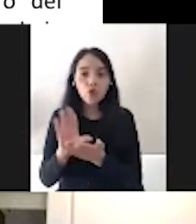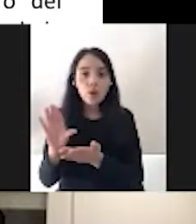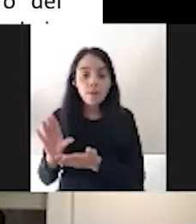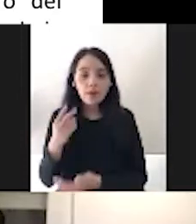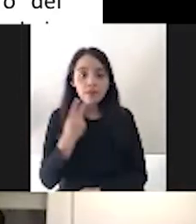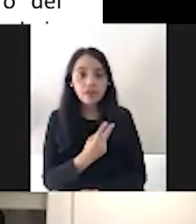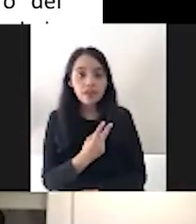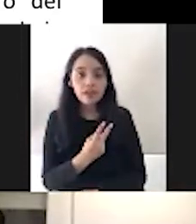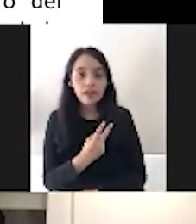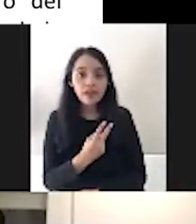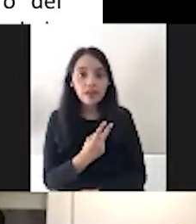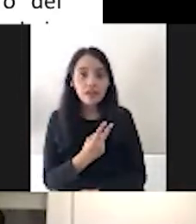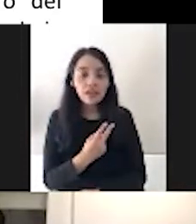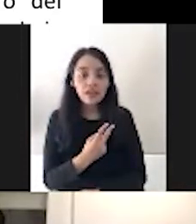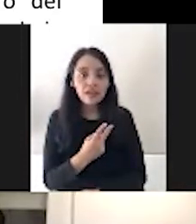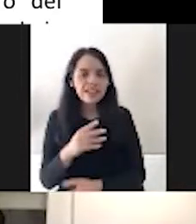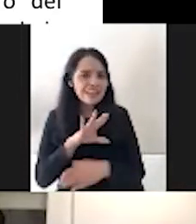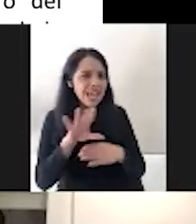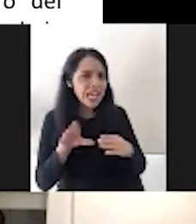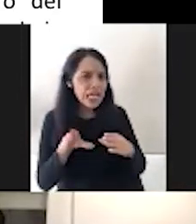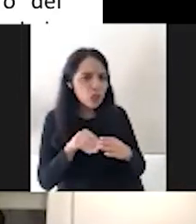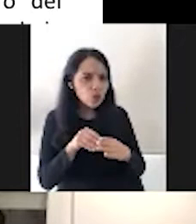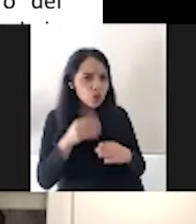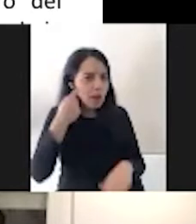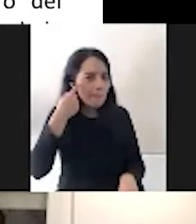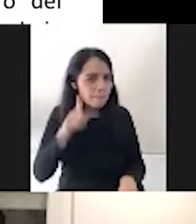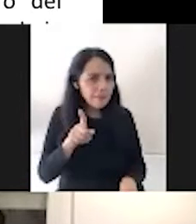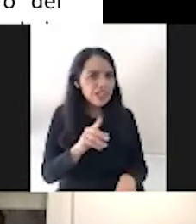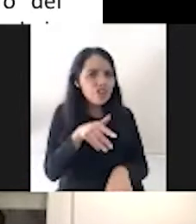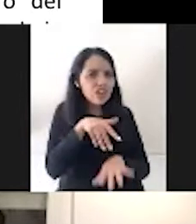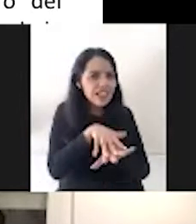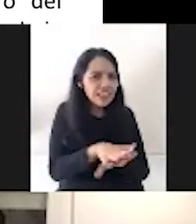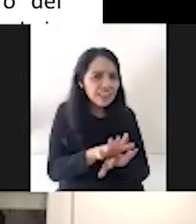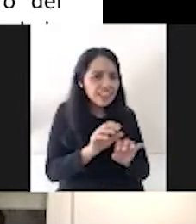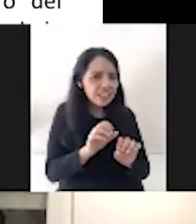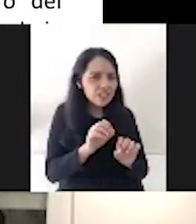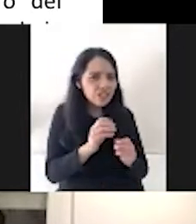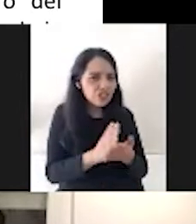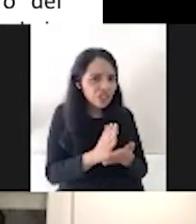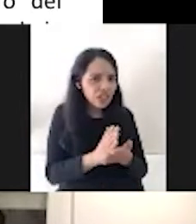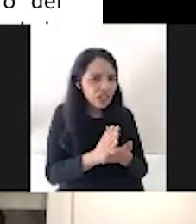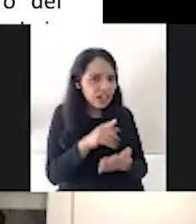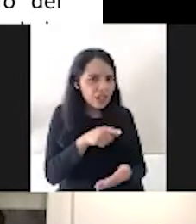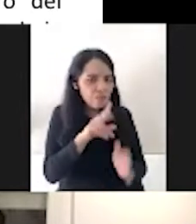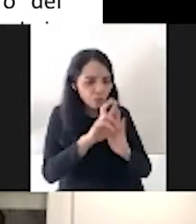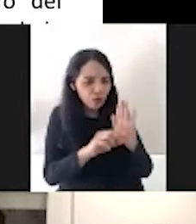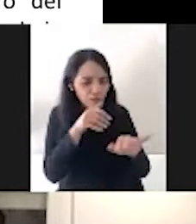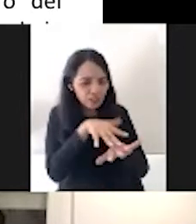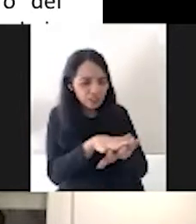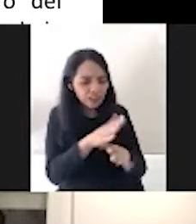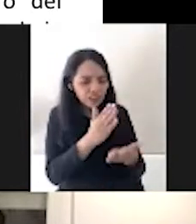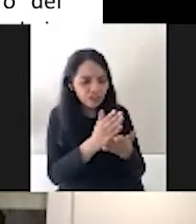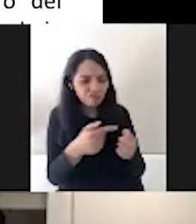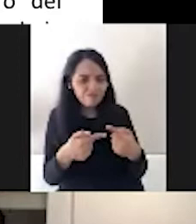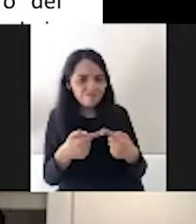que se sigue fomentando el concepto de integración escolar y que existe un programa que se llama Programa de Integración Escolar. Está el